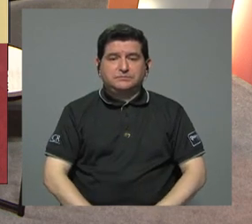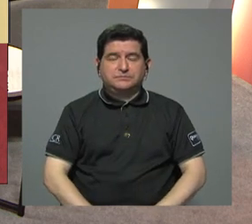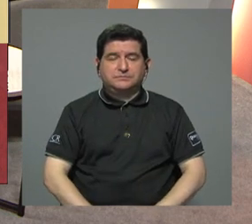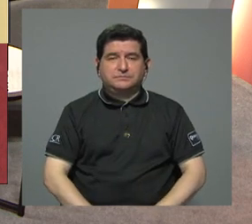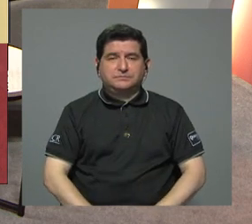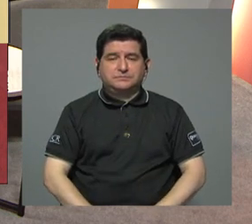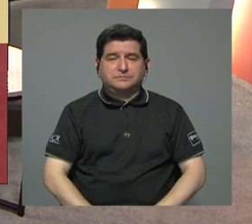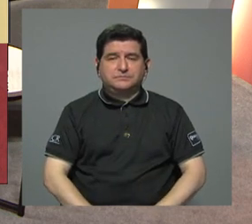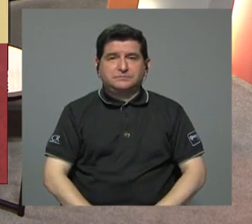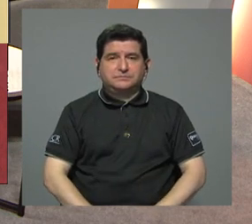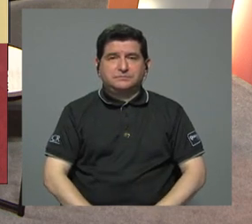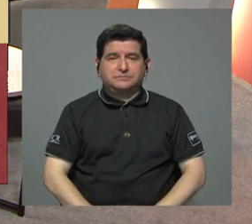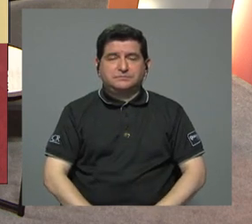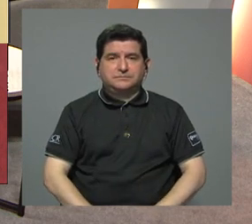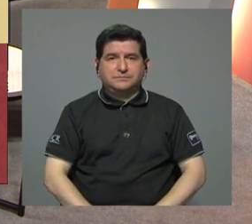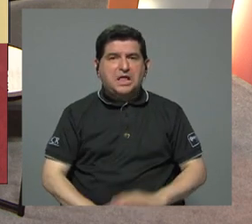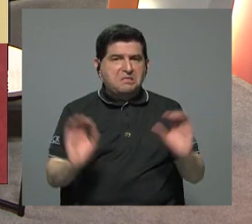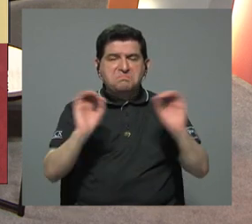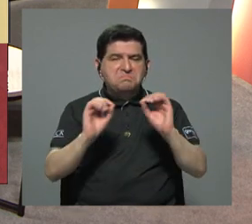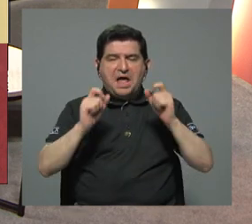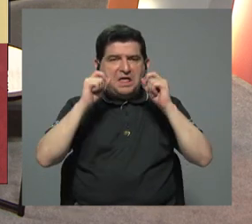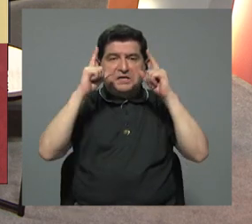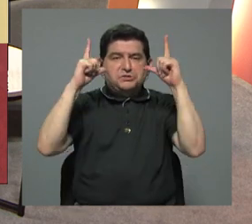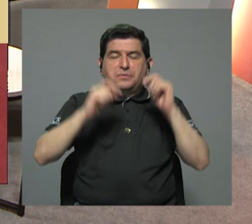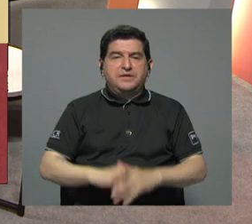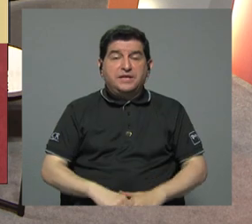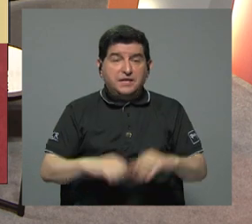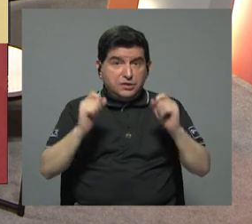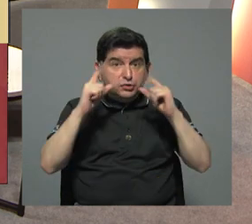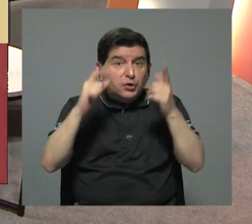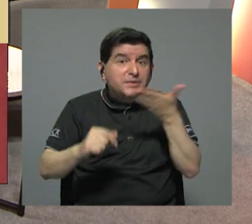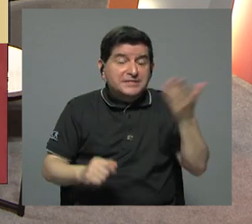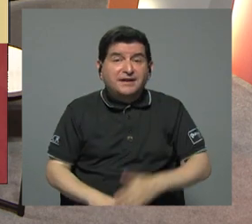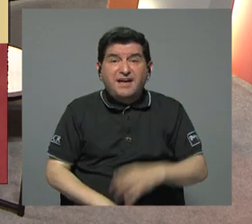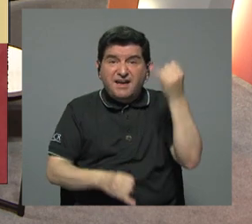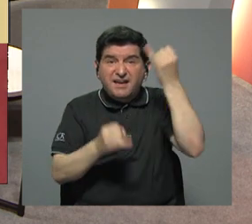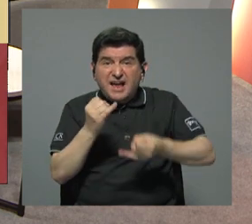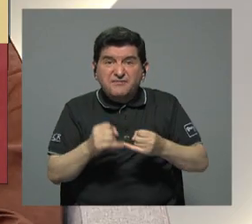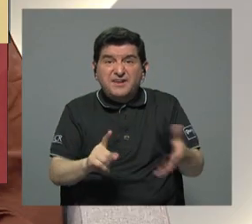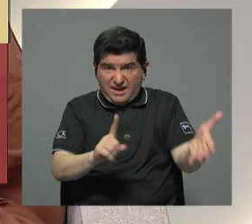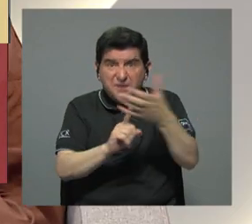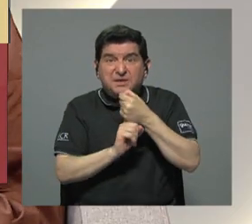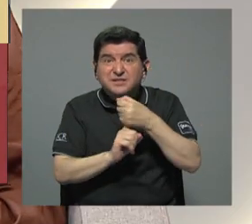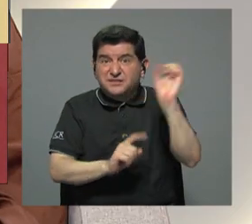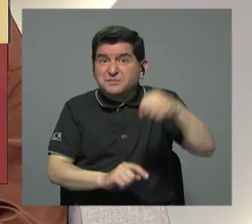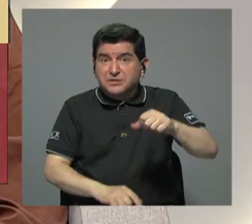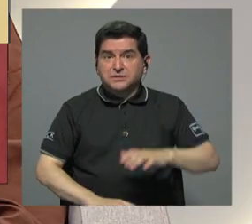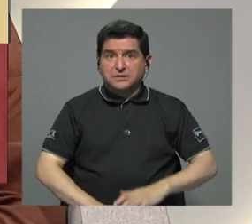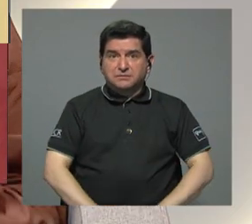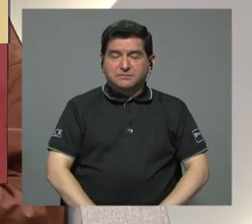no no fue nada sorprendente lo sorprendente es que finalmente los arrestaron